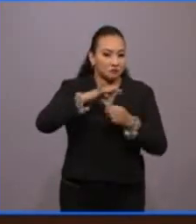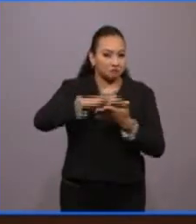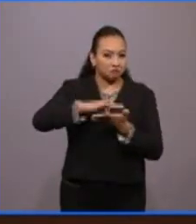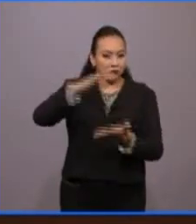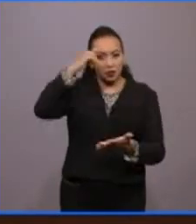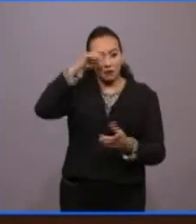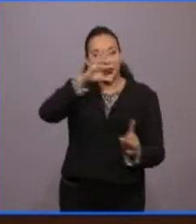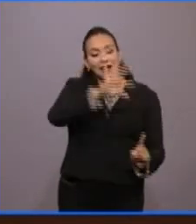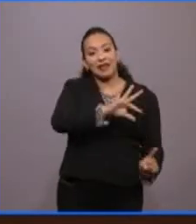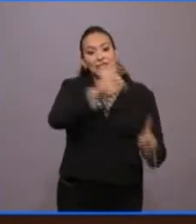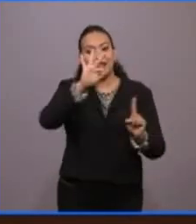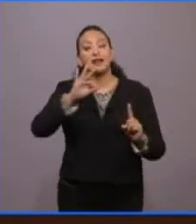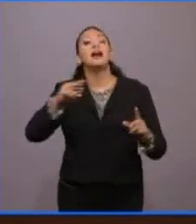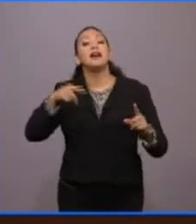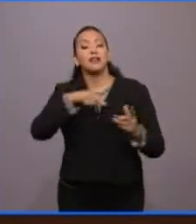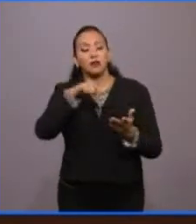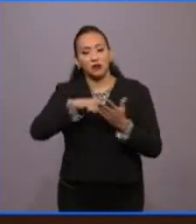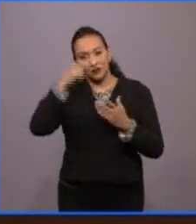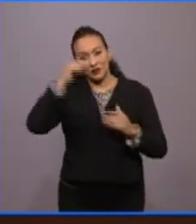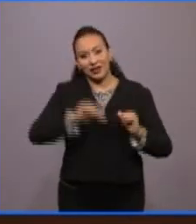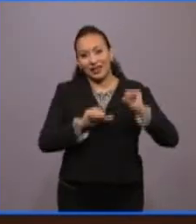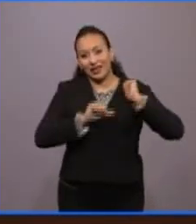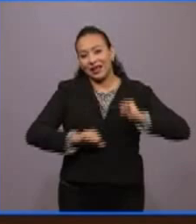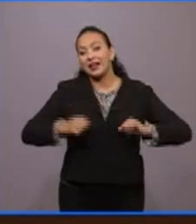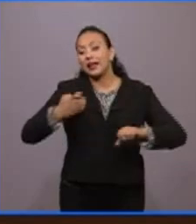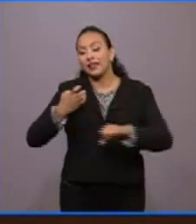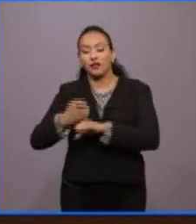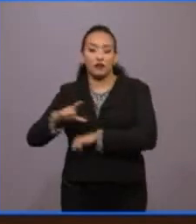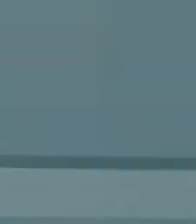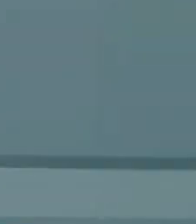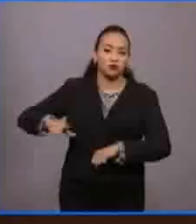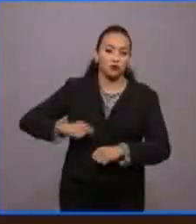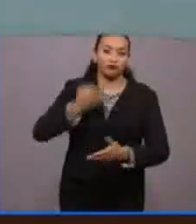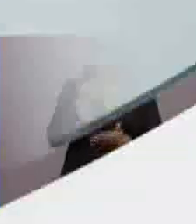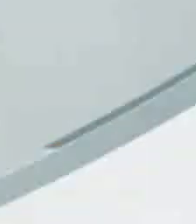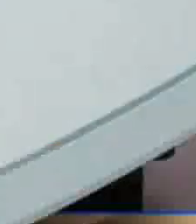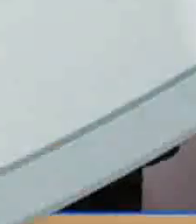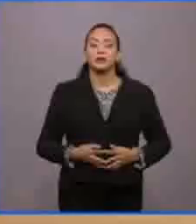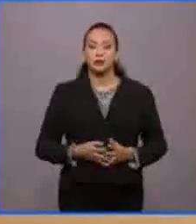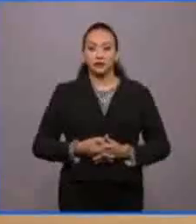titulares de las entidades de fiscalización de los estados.